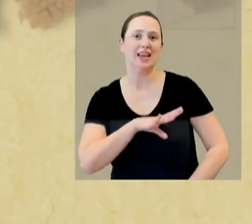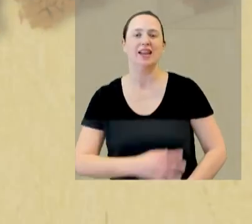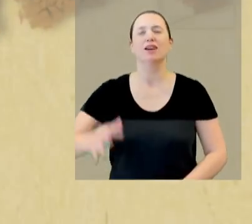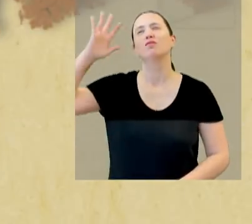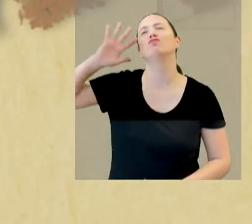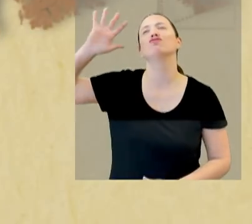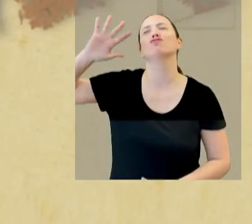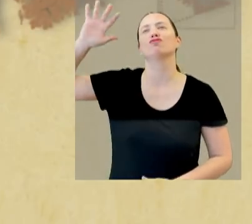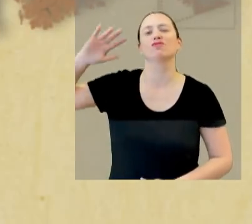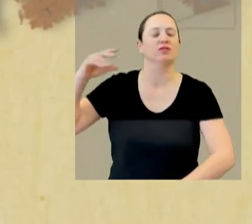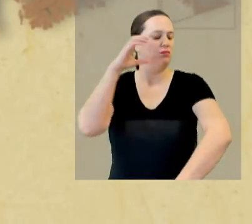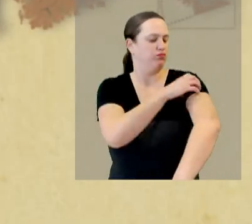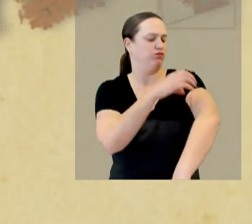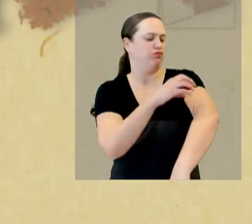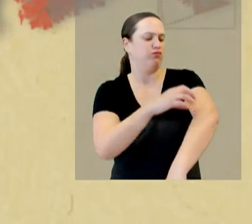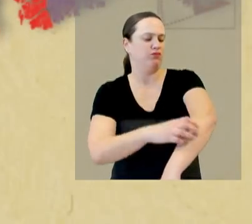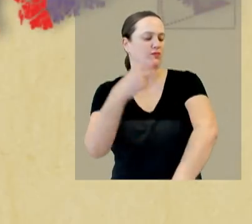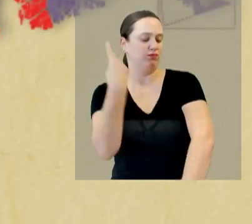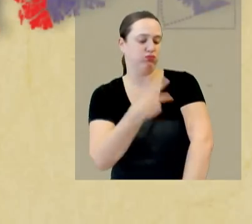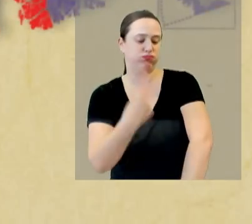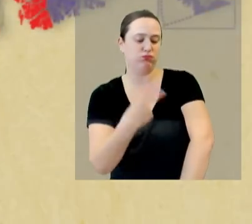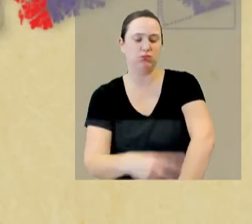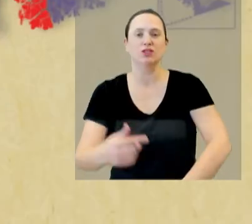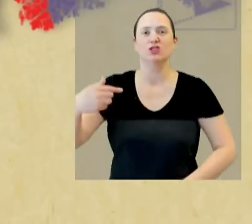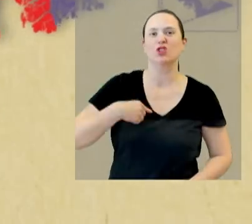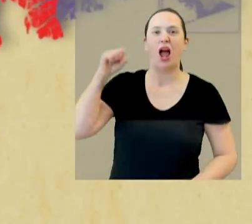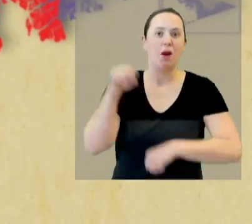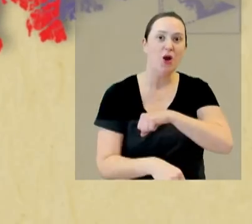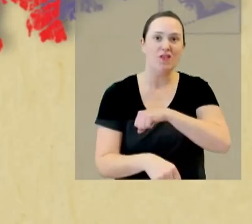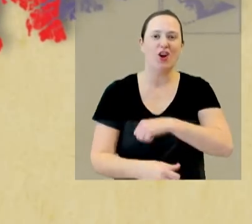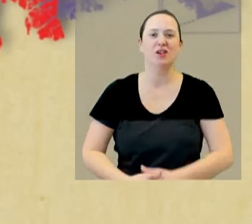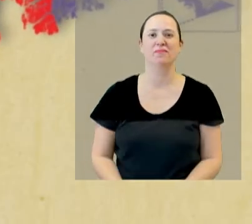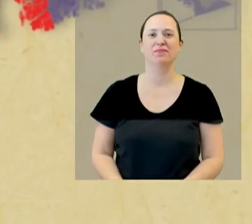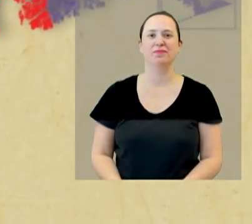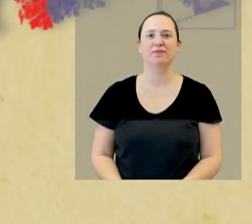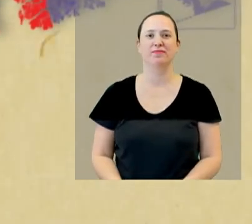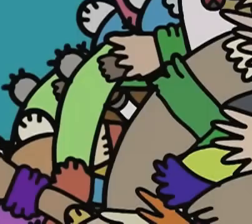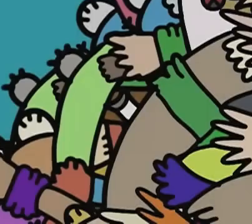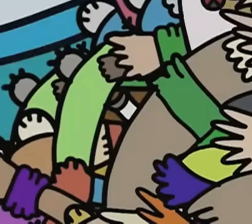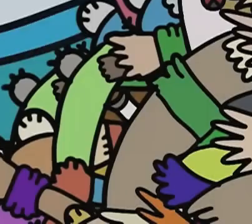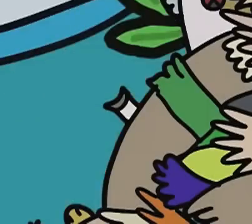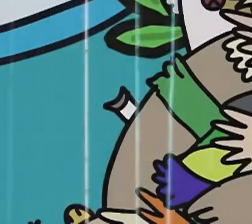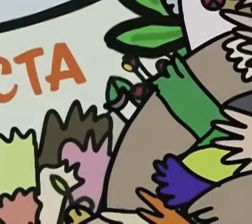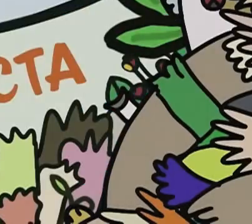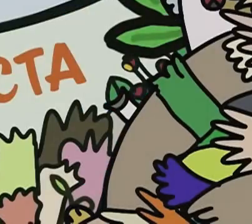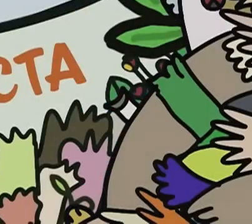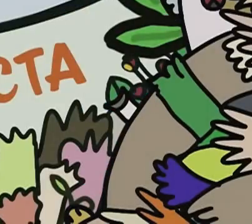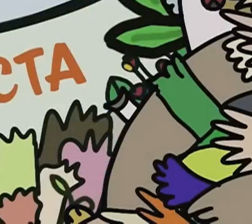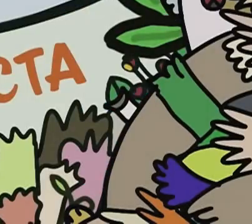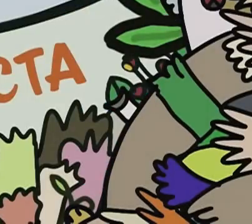Por los sueños de los territorios, autonomía regional, yo apruebo.